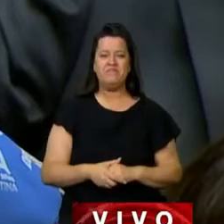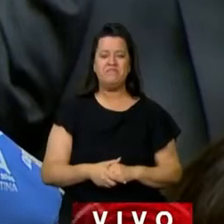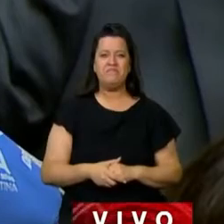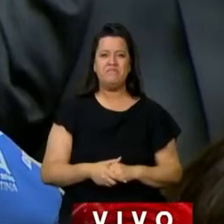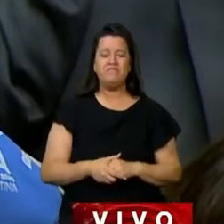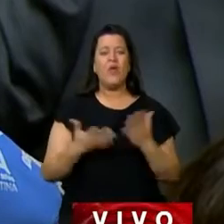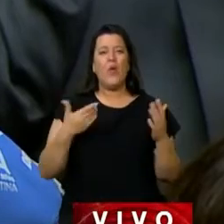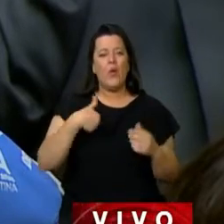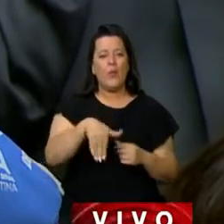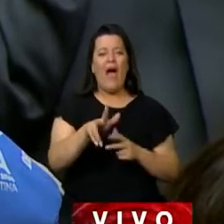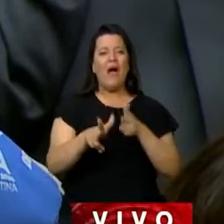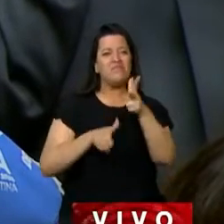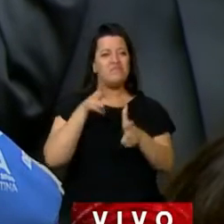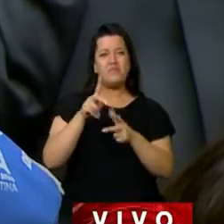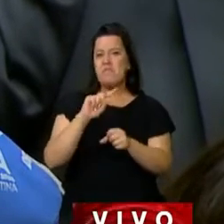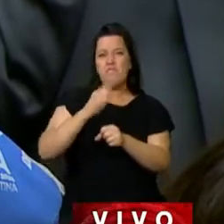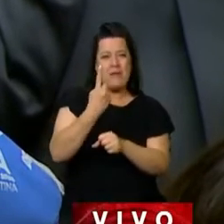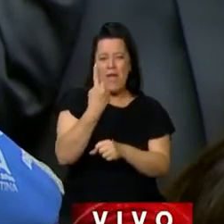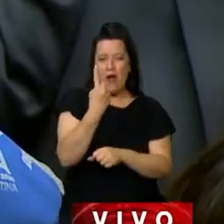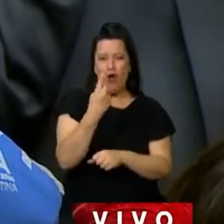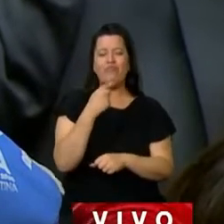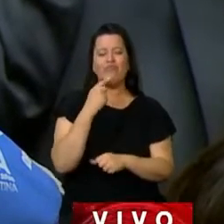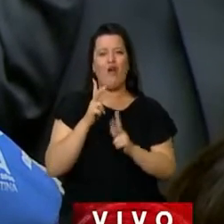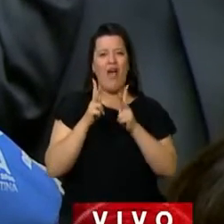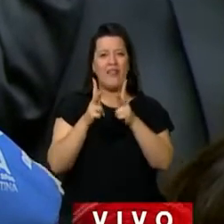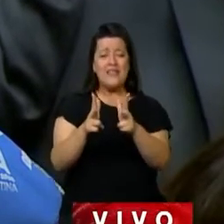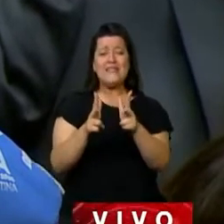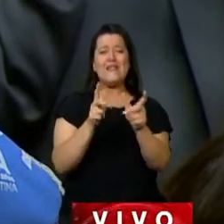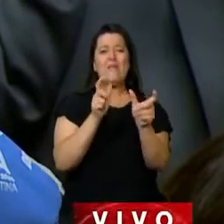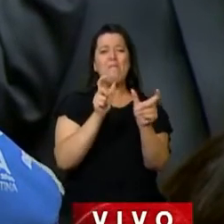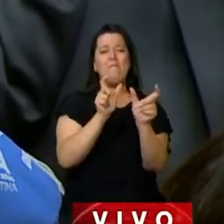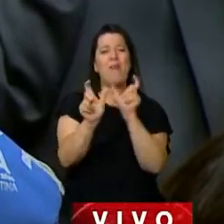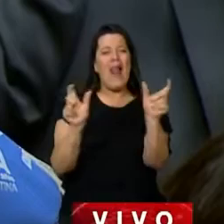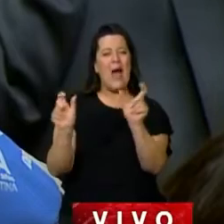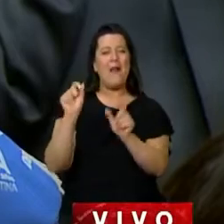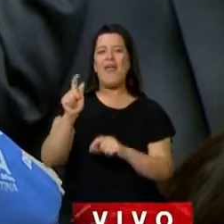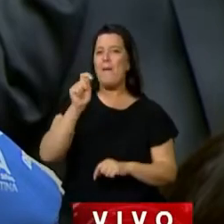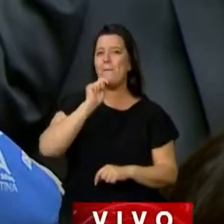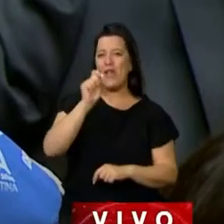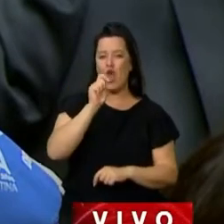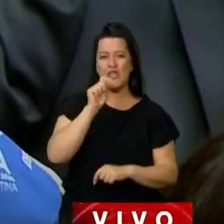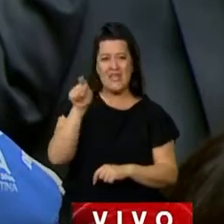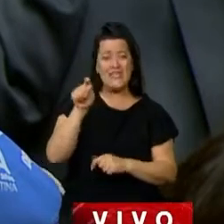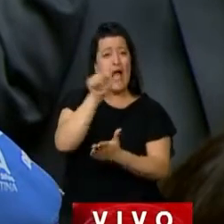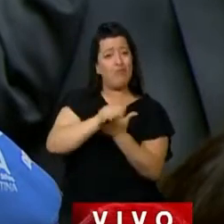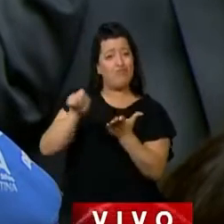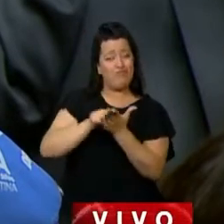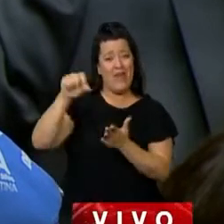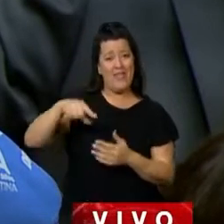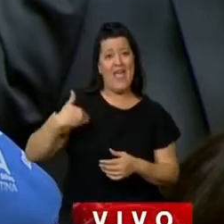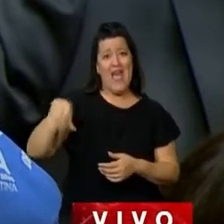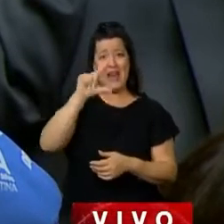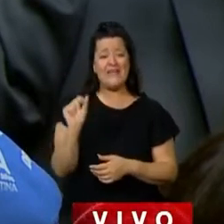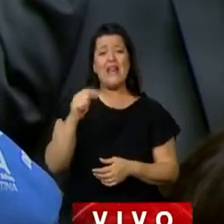Voy a utilizar, en primer lugar, unas palabras de una periodista y escritora argentina,